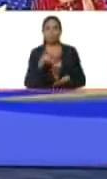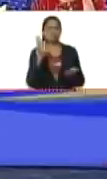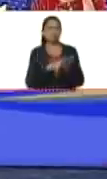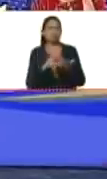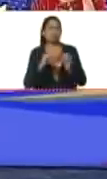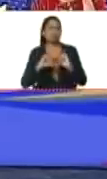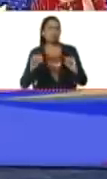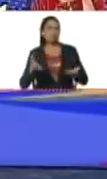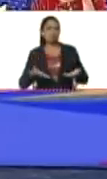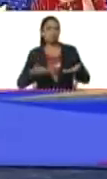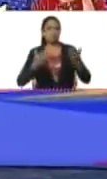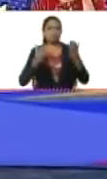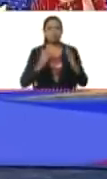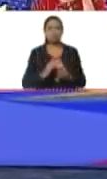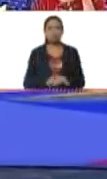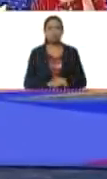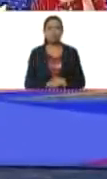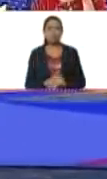Aprobado.